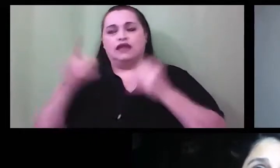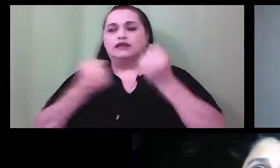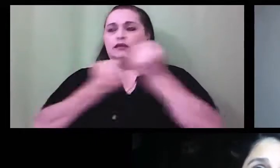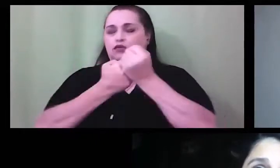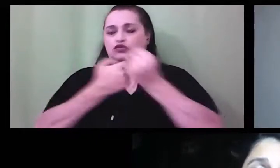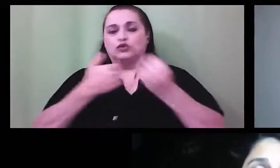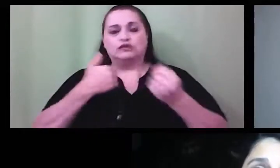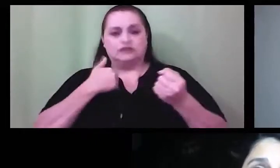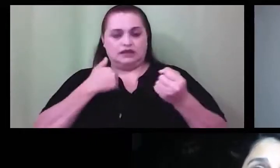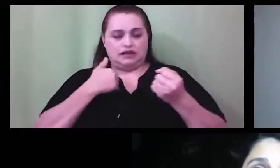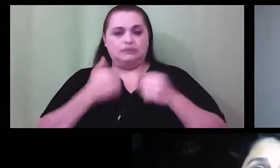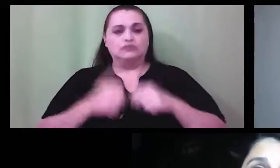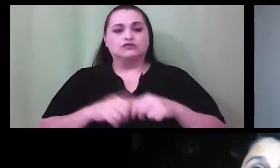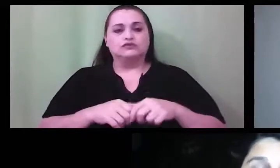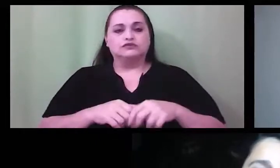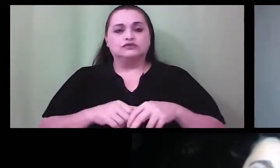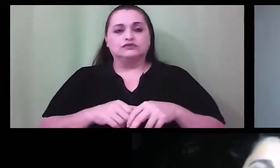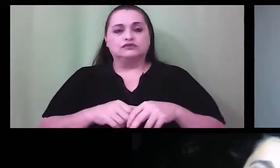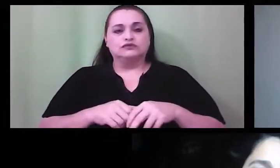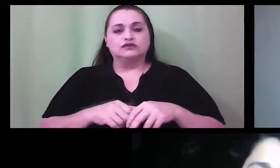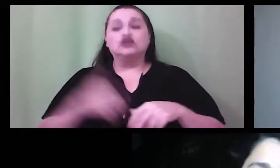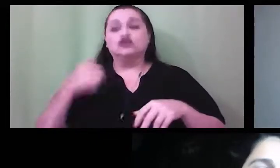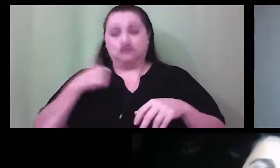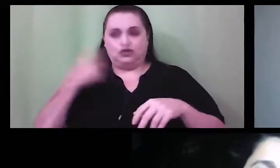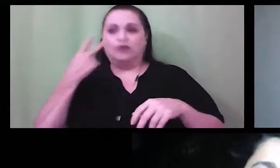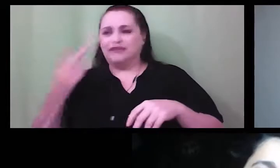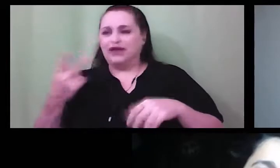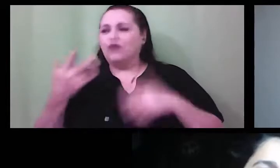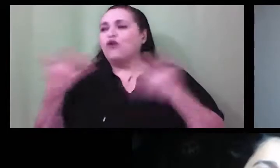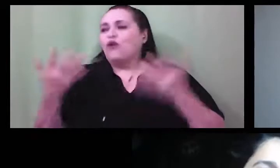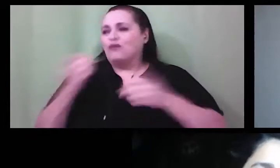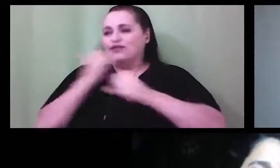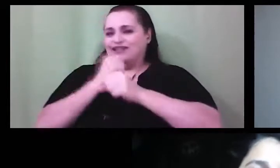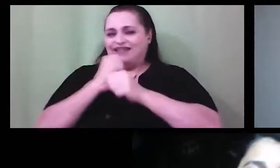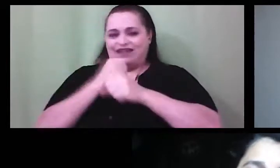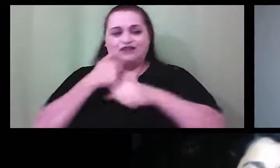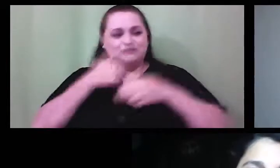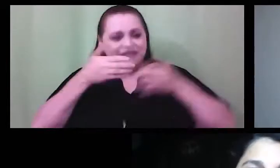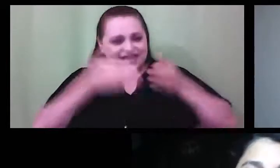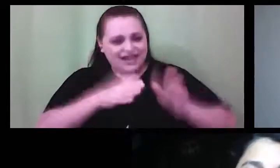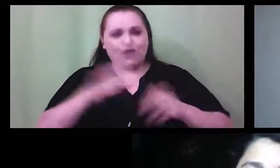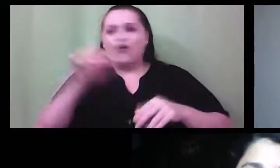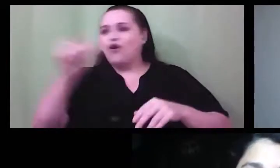tenemos porque yo veo cómo trabajan, no solo en mi hijo, sino yo veo